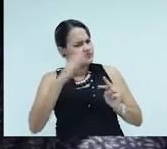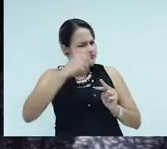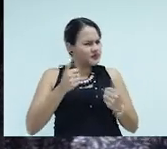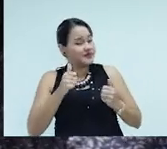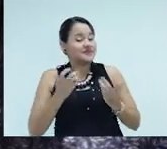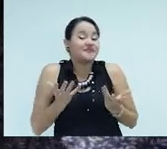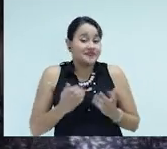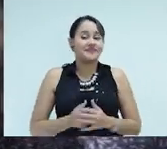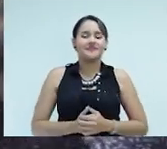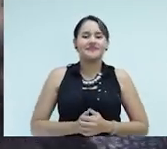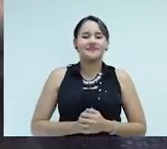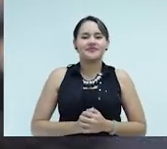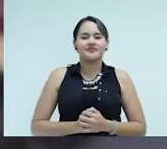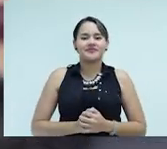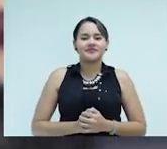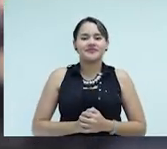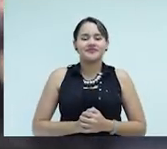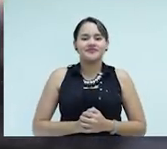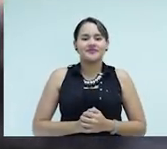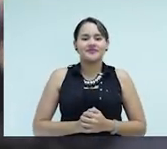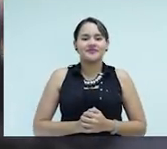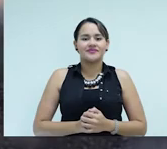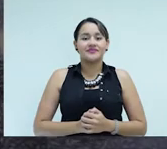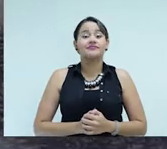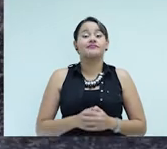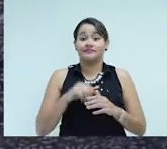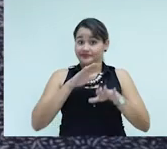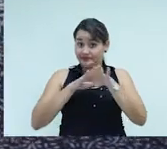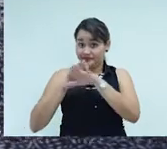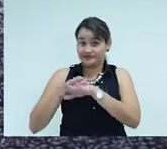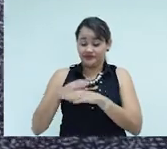instrumento de medición para ti mismo.